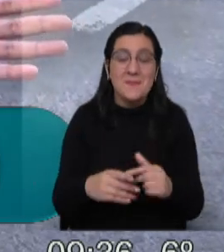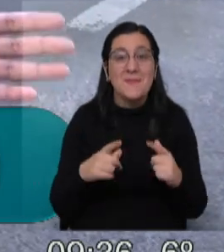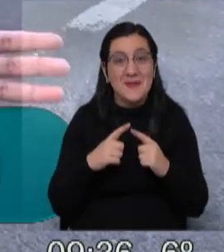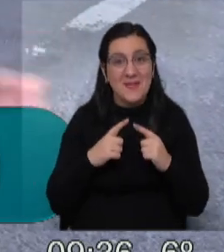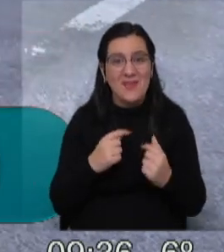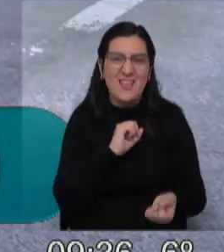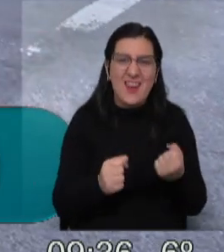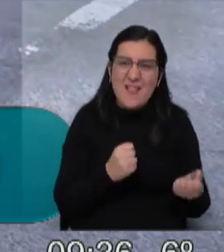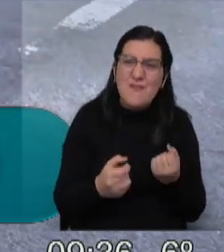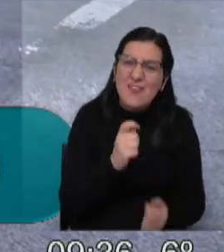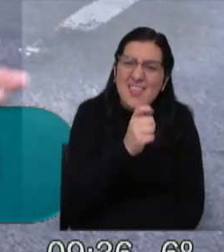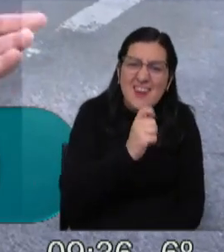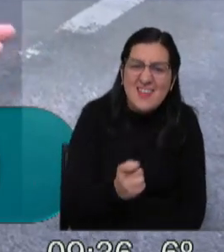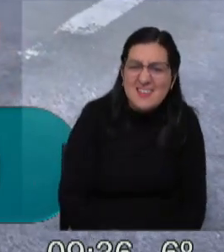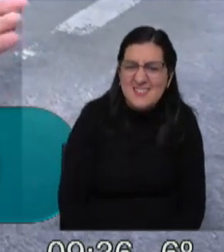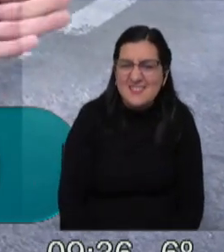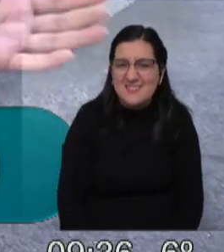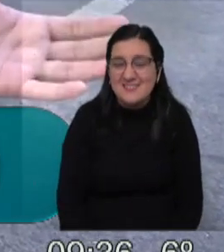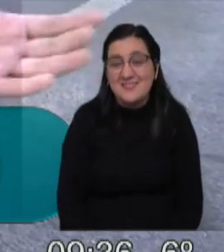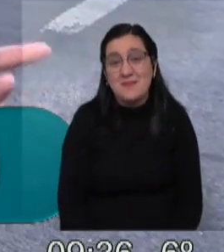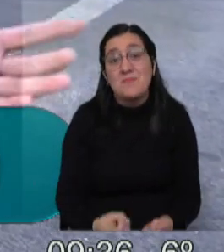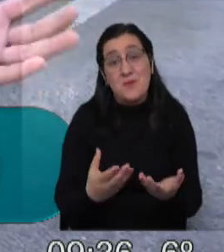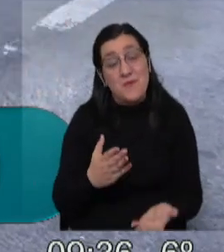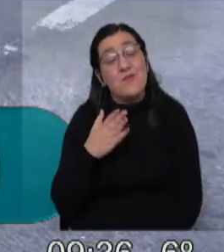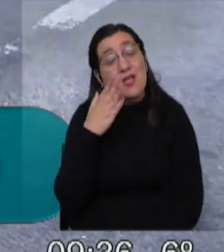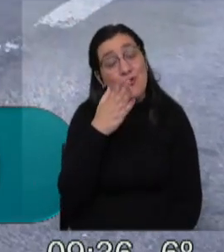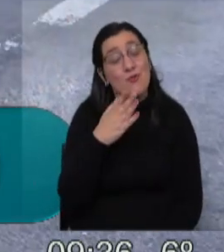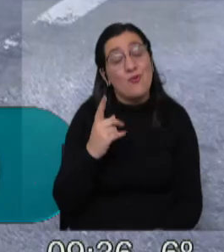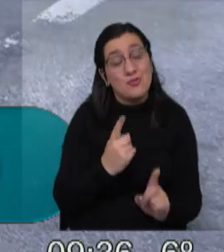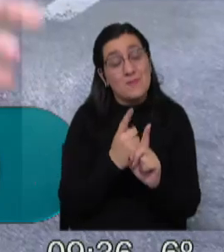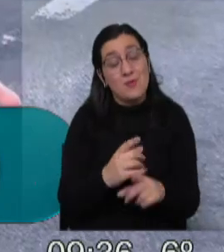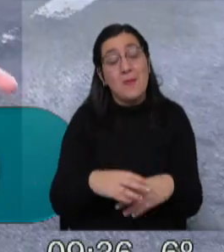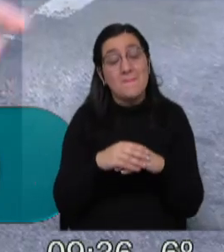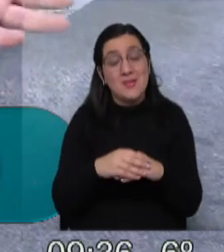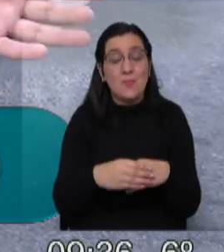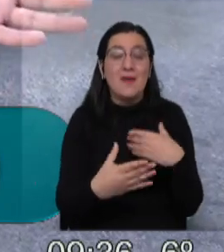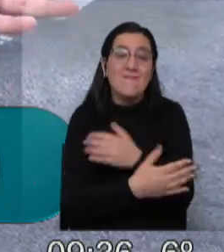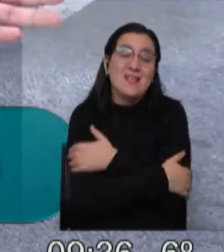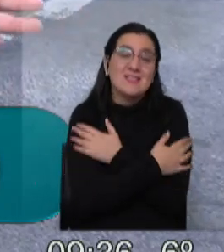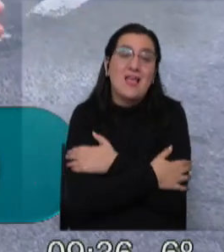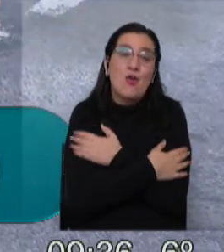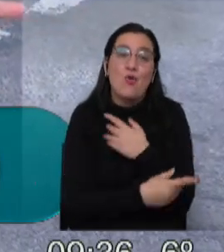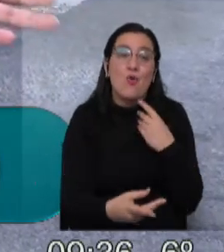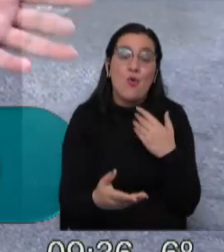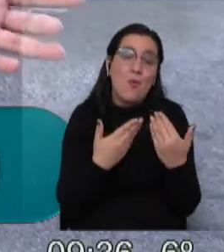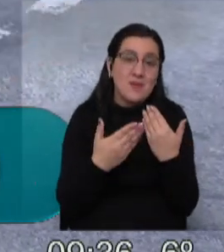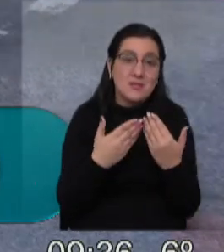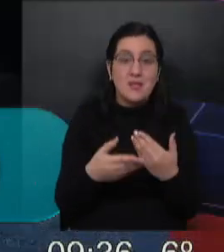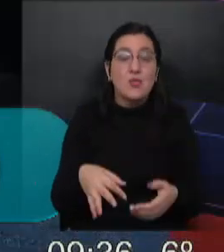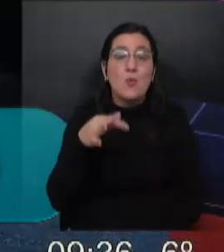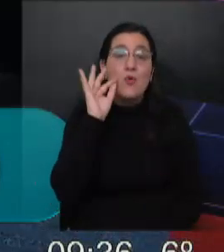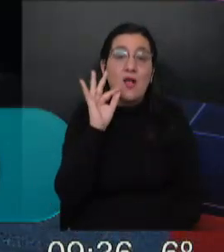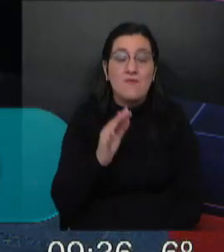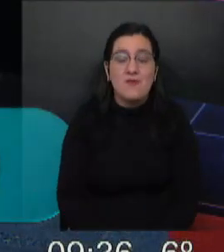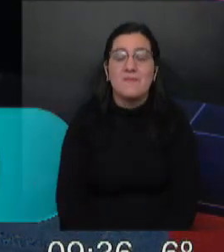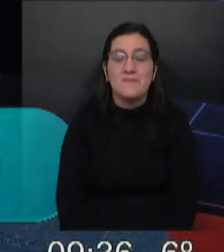que bueno, nervios, qué cosa qué más linda que ir al encuentro de un amigo para abrazarlo, para conversar y por supuesto para tomar un cafecito